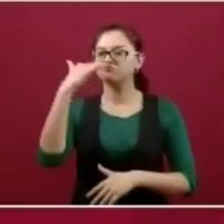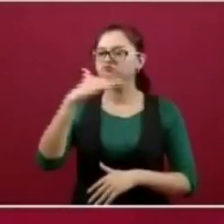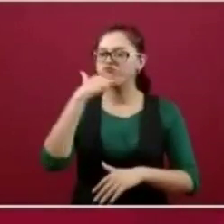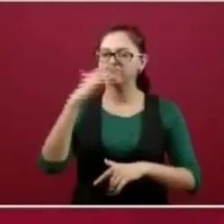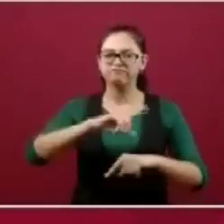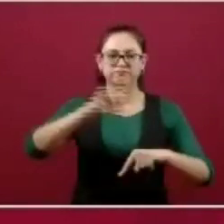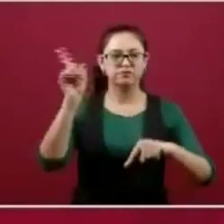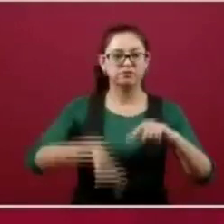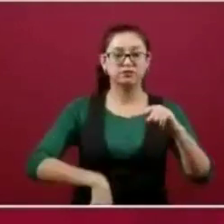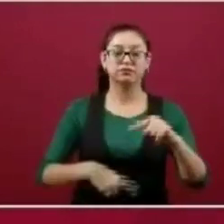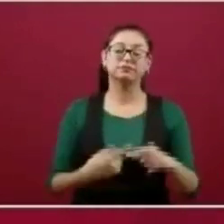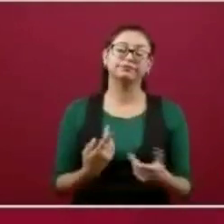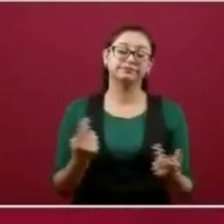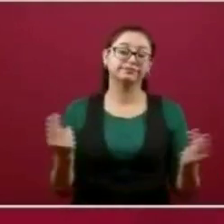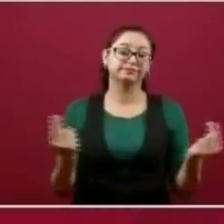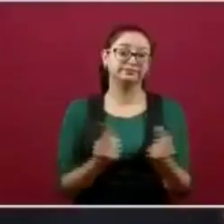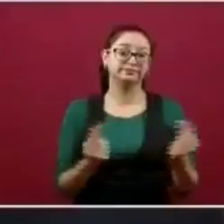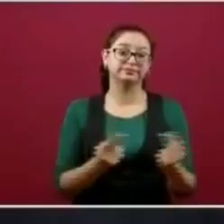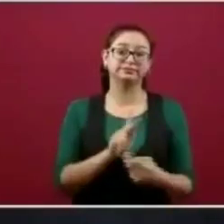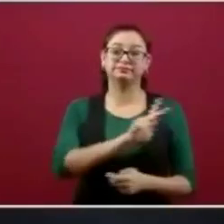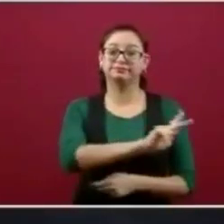con el apoyo de todos.